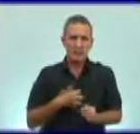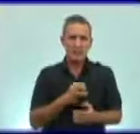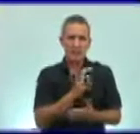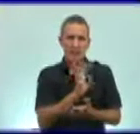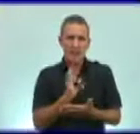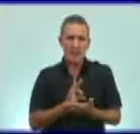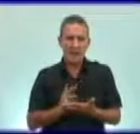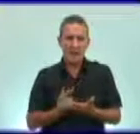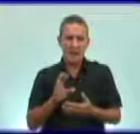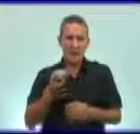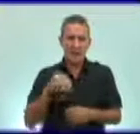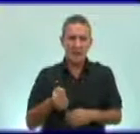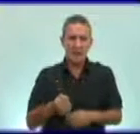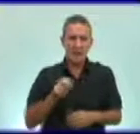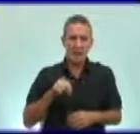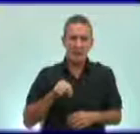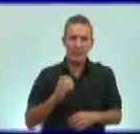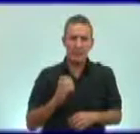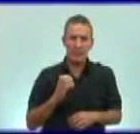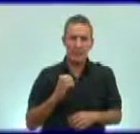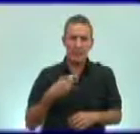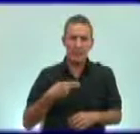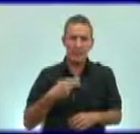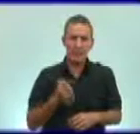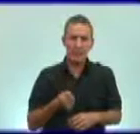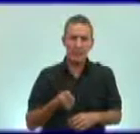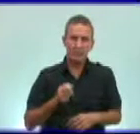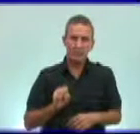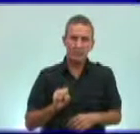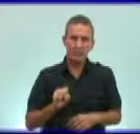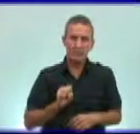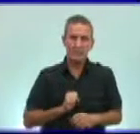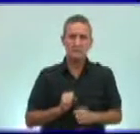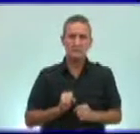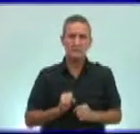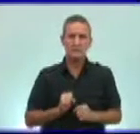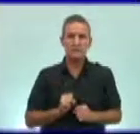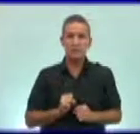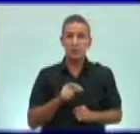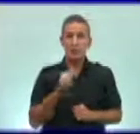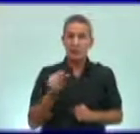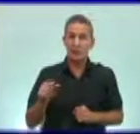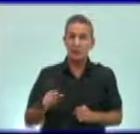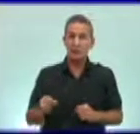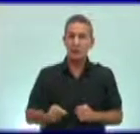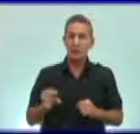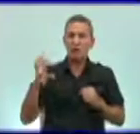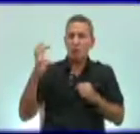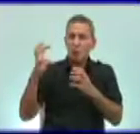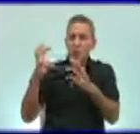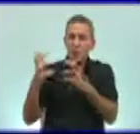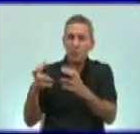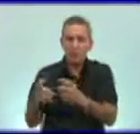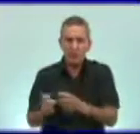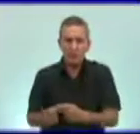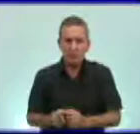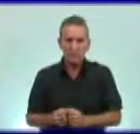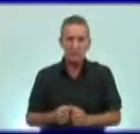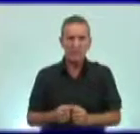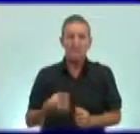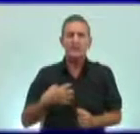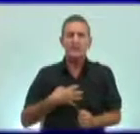sus imperfecciones, los seres humanos como reacción y resultado de ese elemento causal, que es lo natural, tenemos